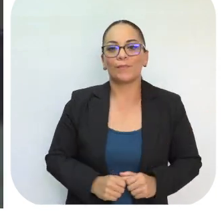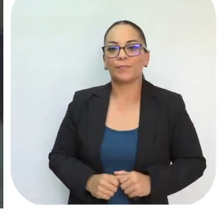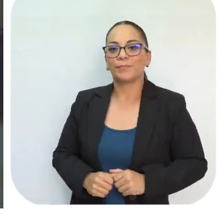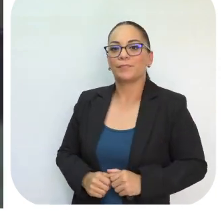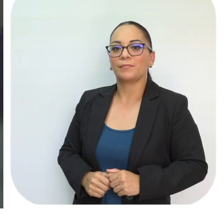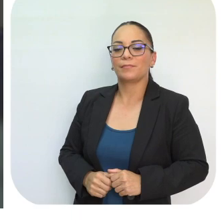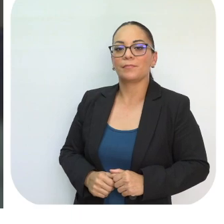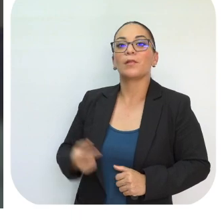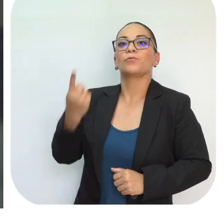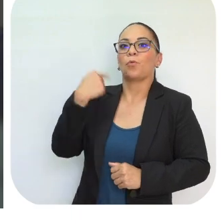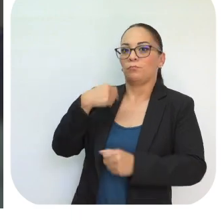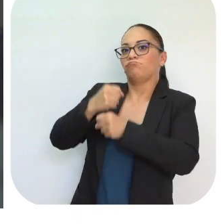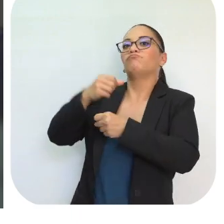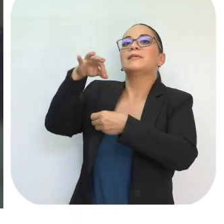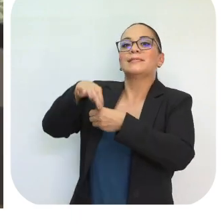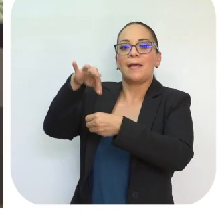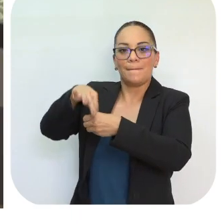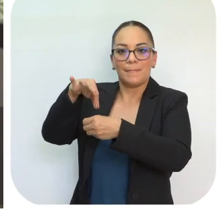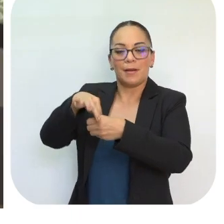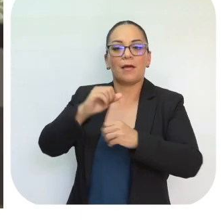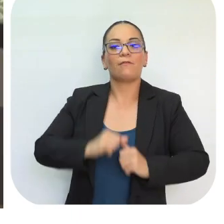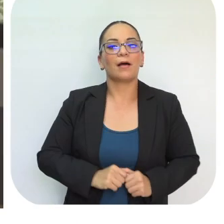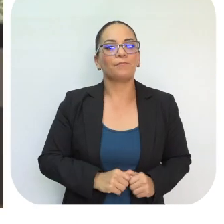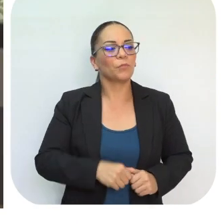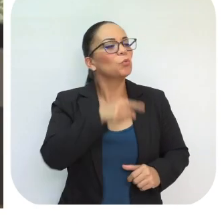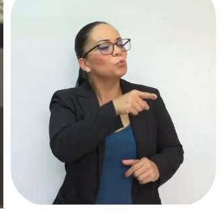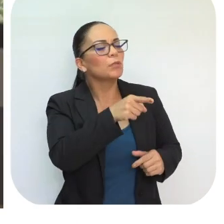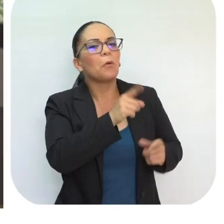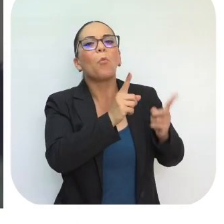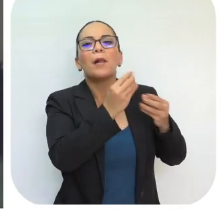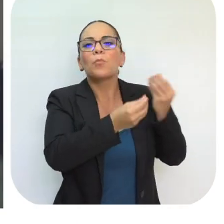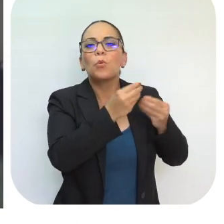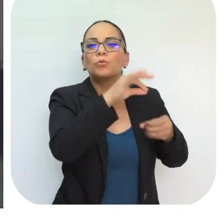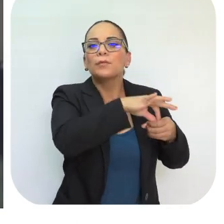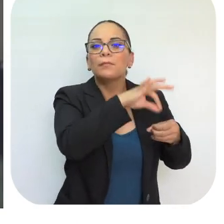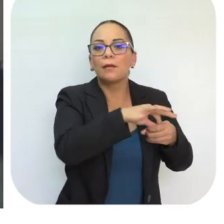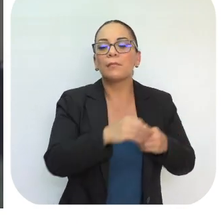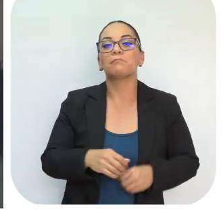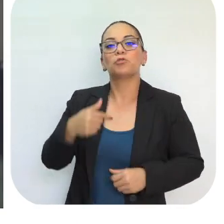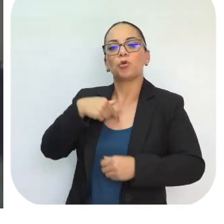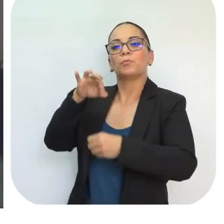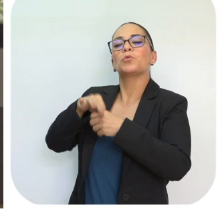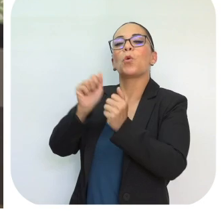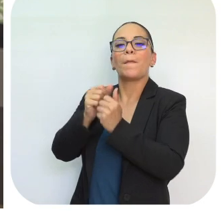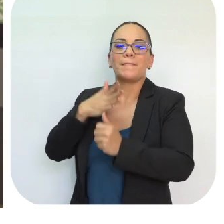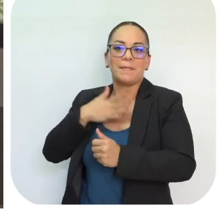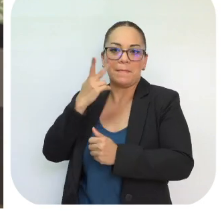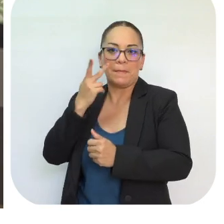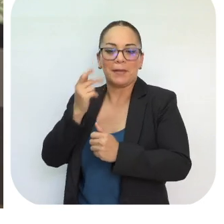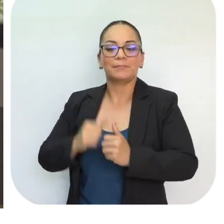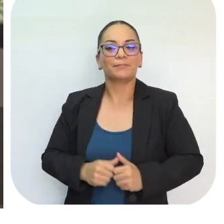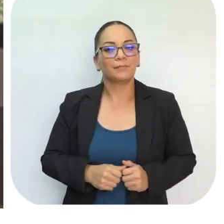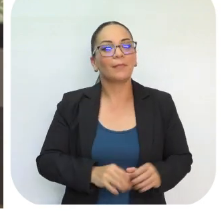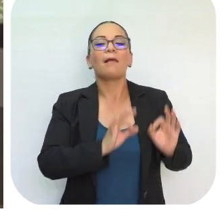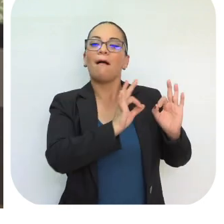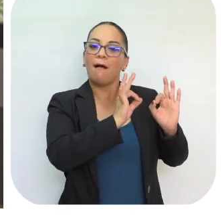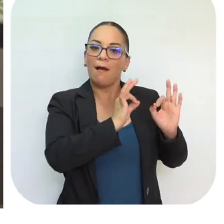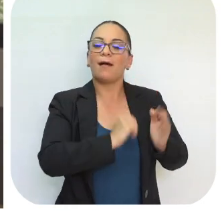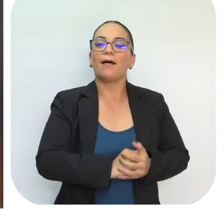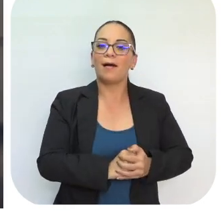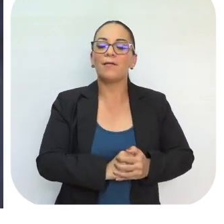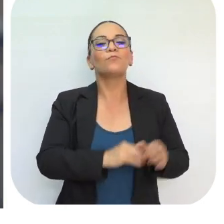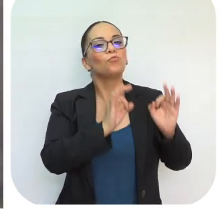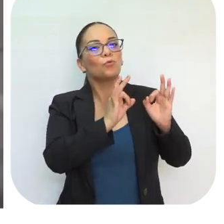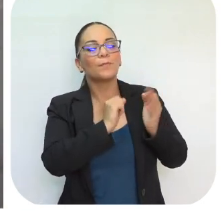Se sembraba. ¿Y qué sembraba? Mi padre. Ah, muy